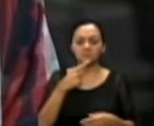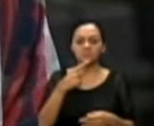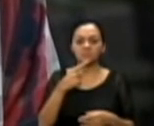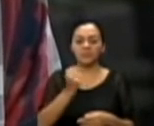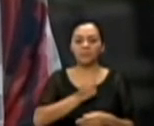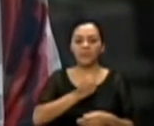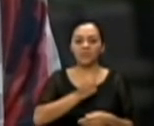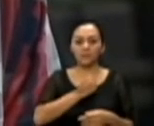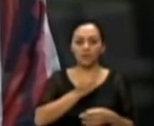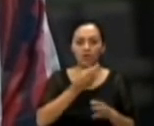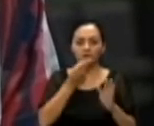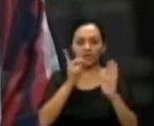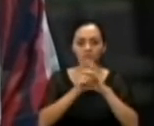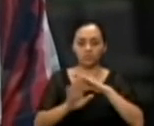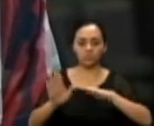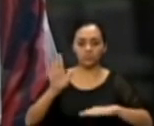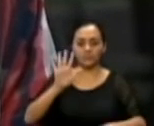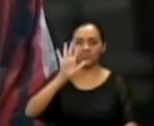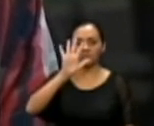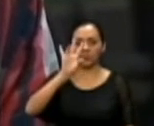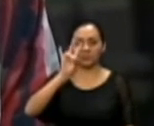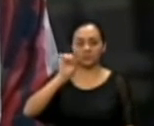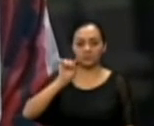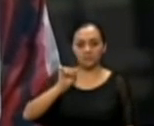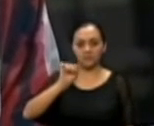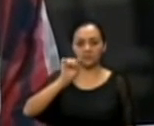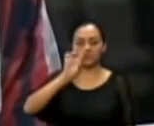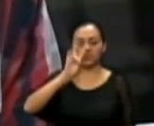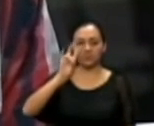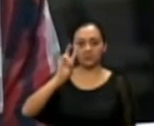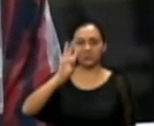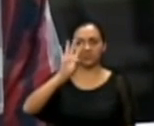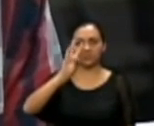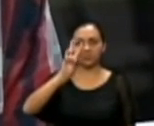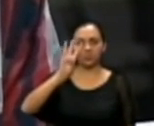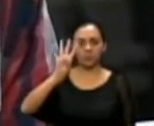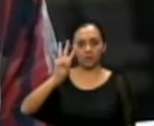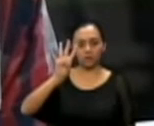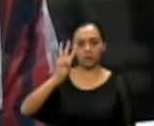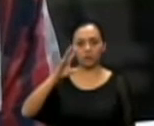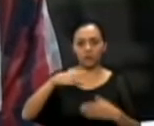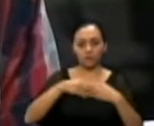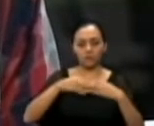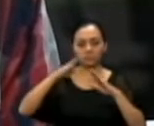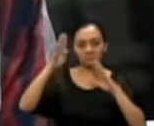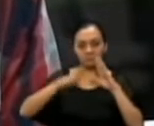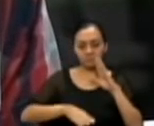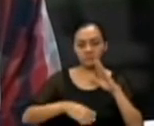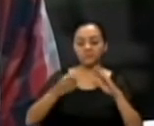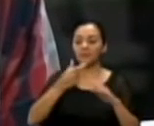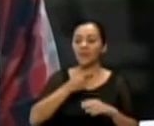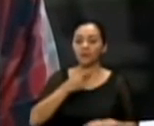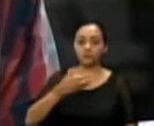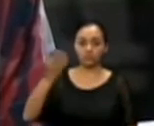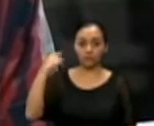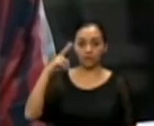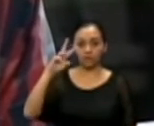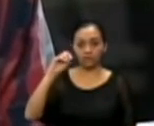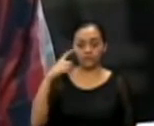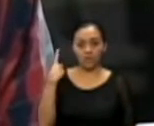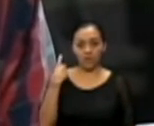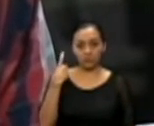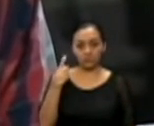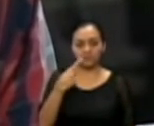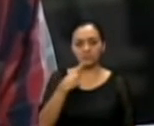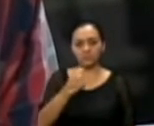a 57 mil 674 dólares los últimos cuatro años mientras en agosto de 2011 tenía un patrimonio